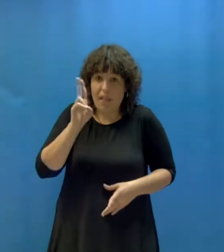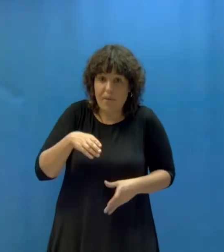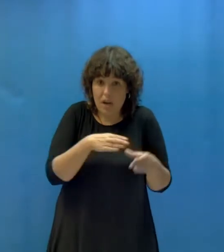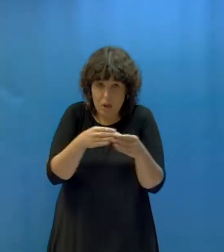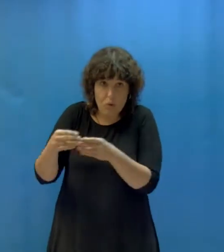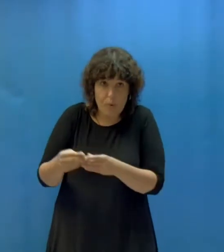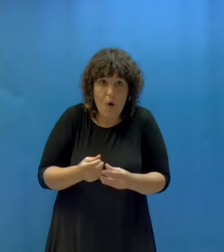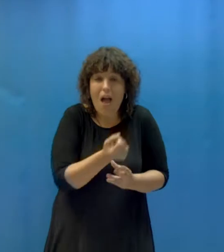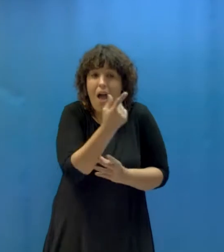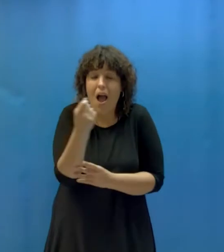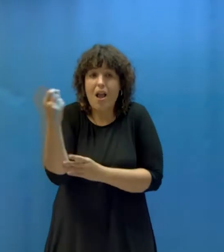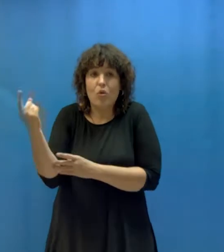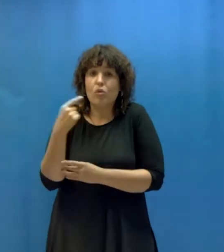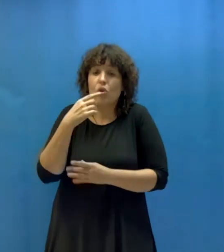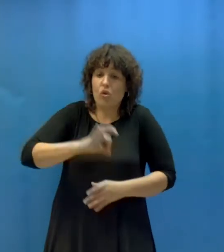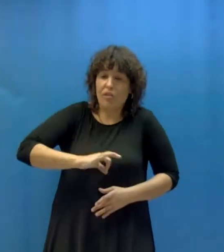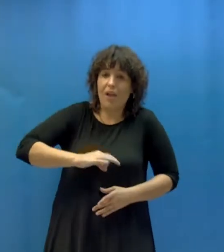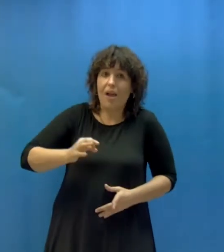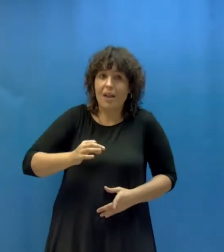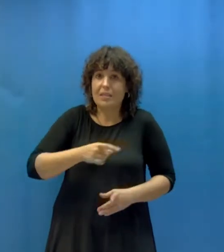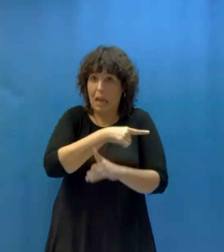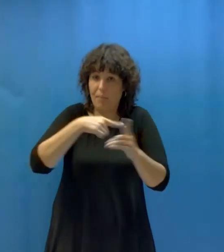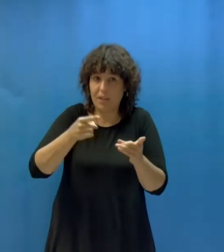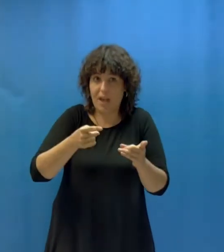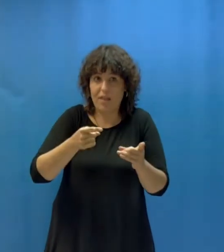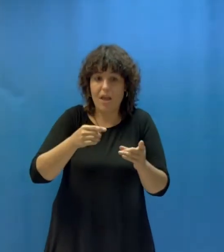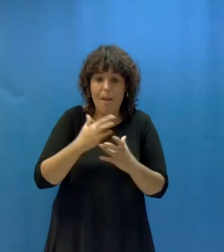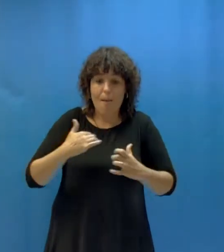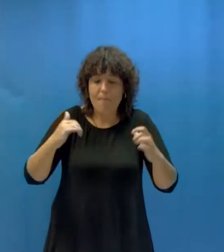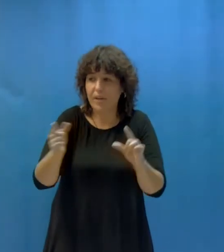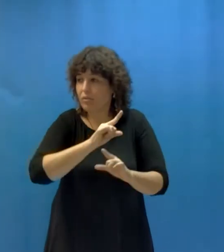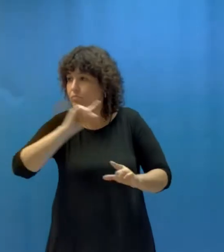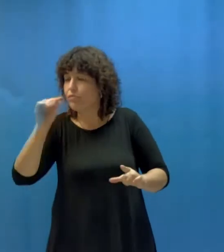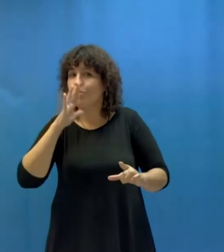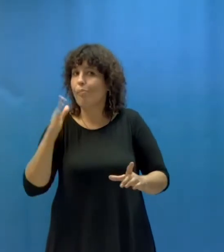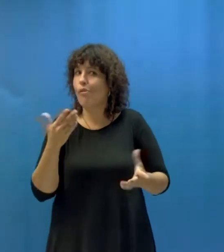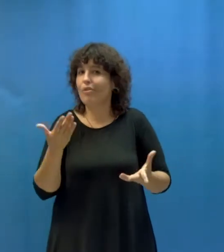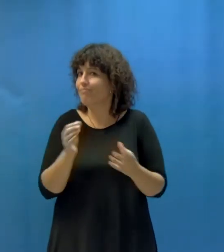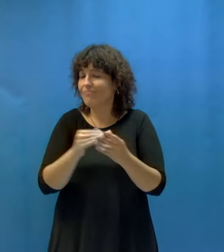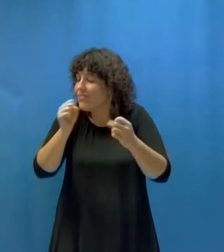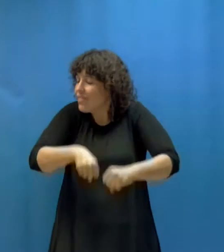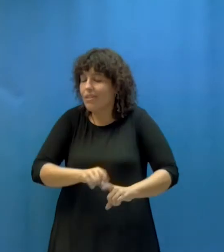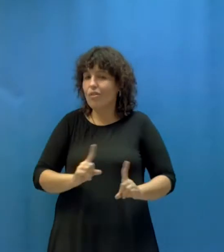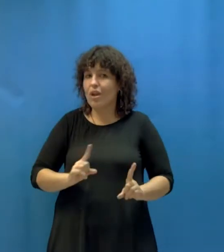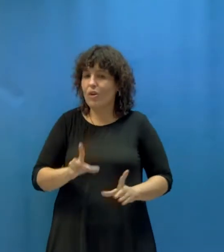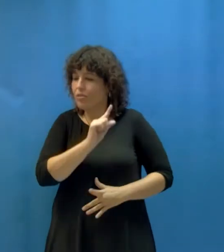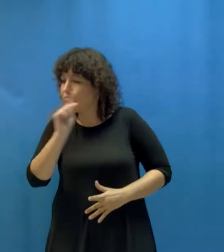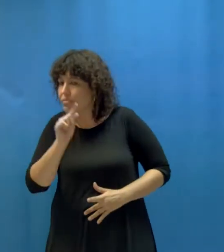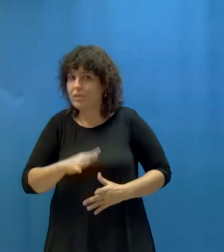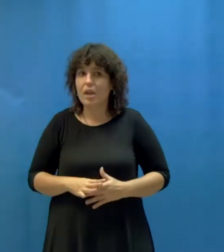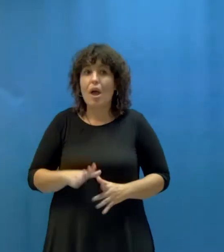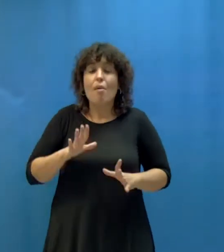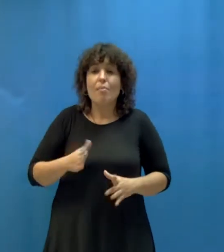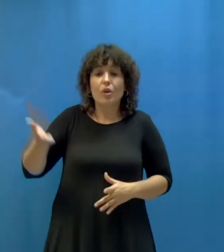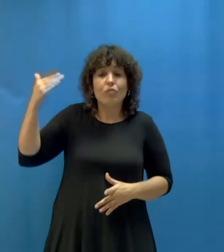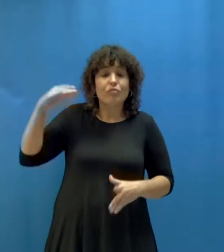los concejales abandonaran el Pleno para demostrar que no estaban del todo convencidos. Pero lo importante de aquel acuerdo es que aquellos